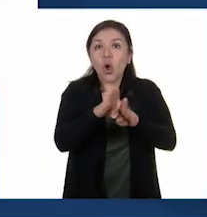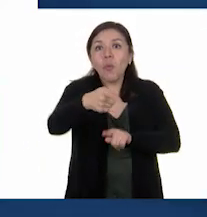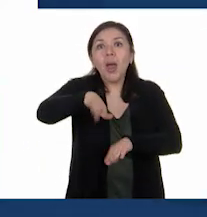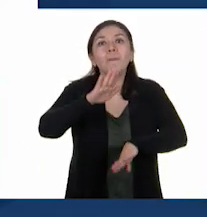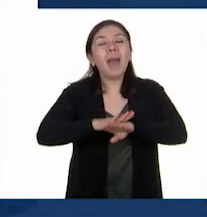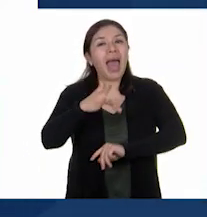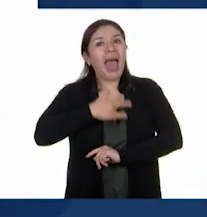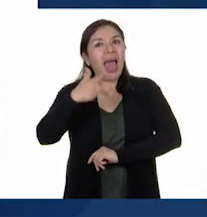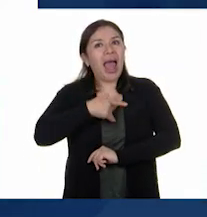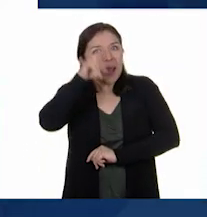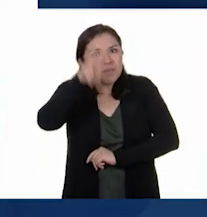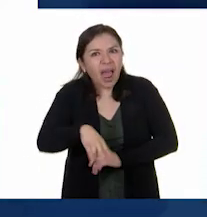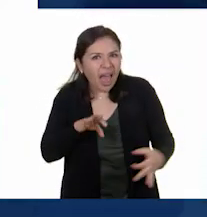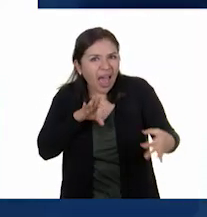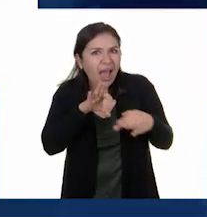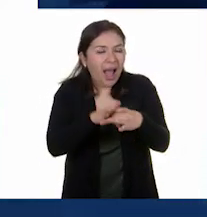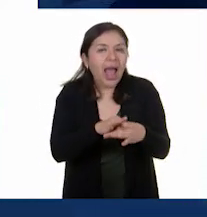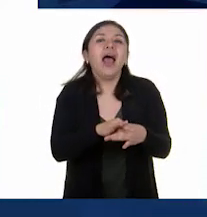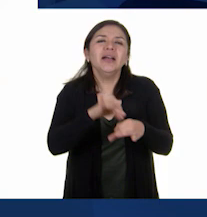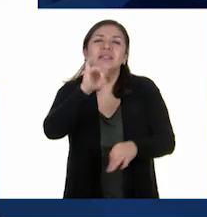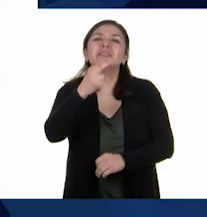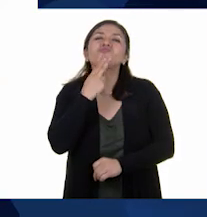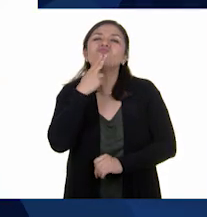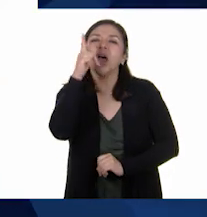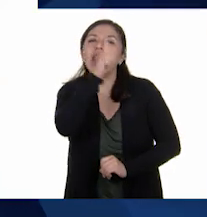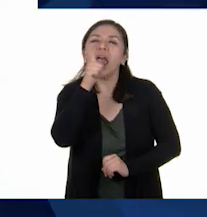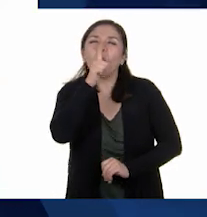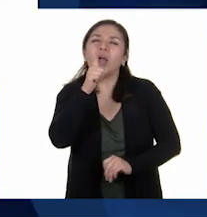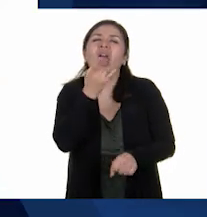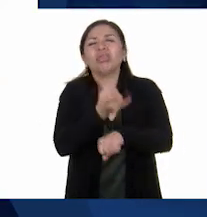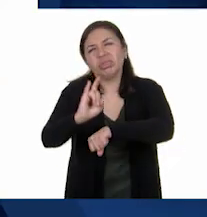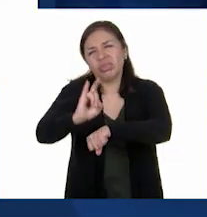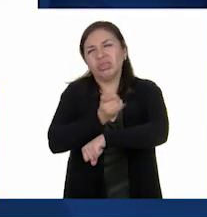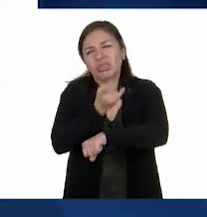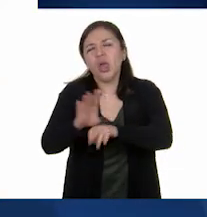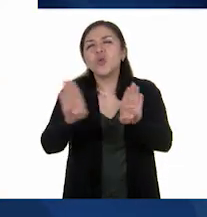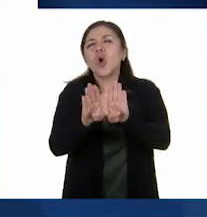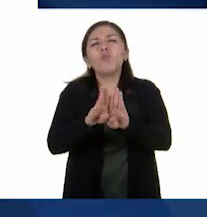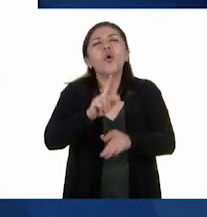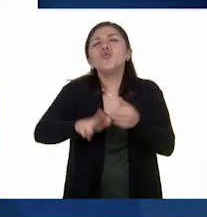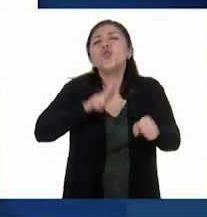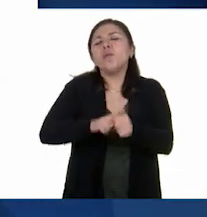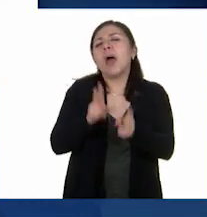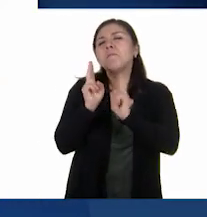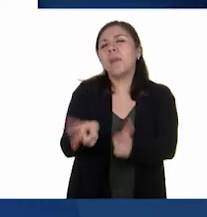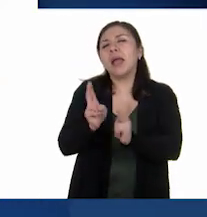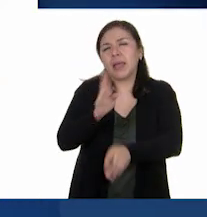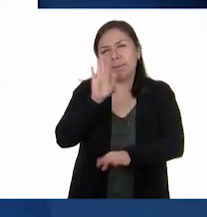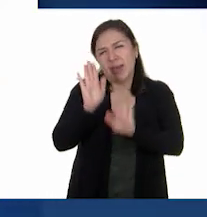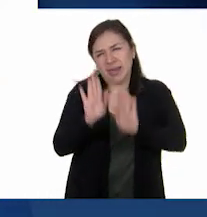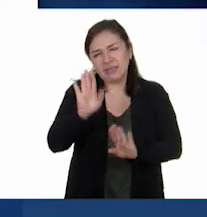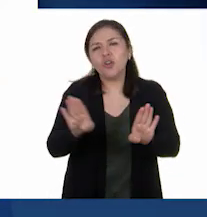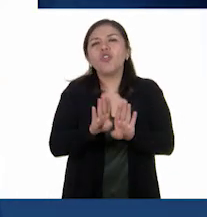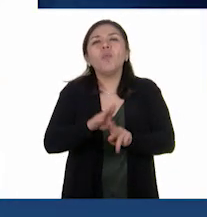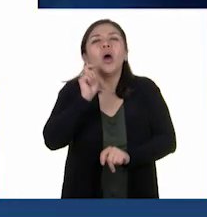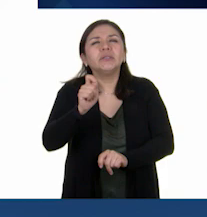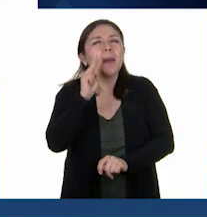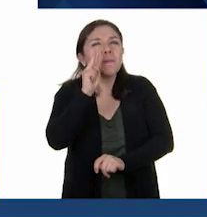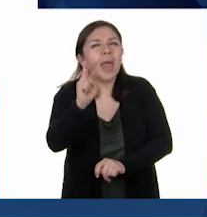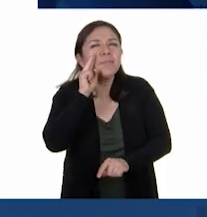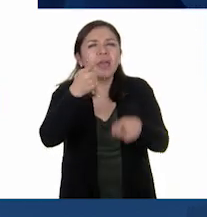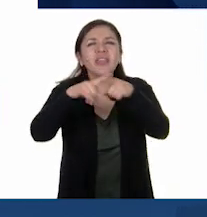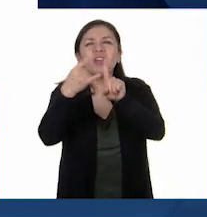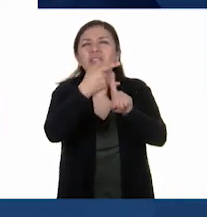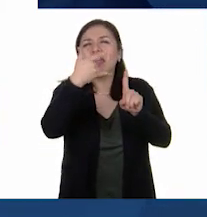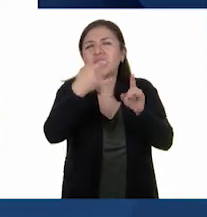más verosímil, sí suele emplearse un lenguaje más informal, cercano a lo cotidiano, como lo vimos en varios